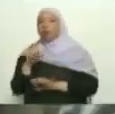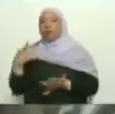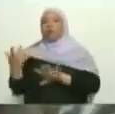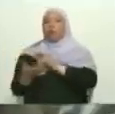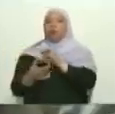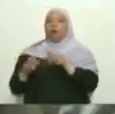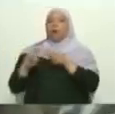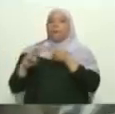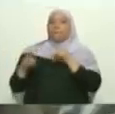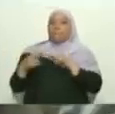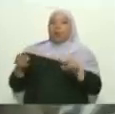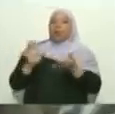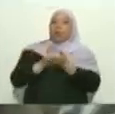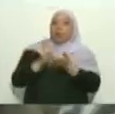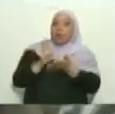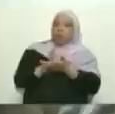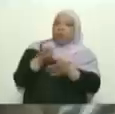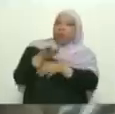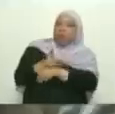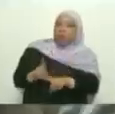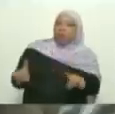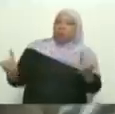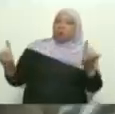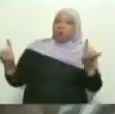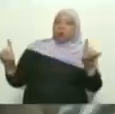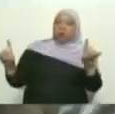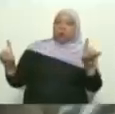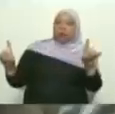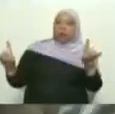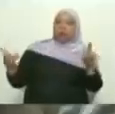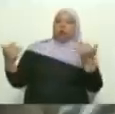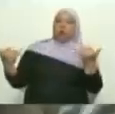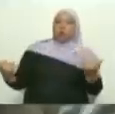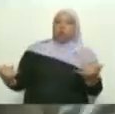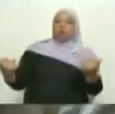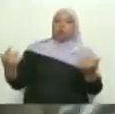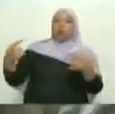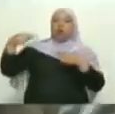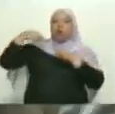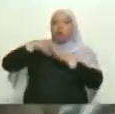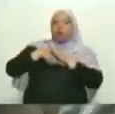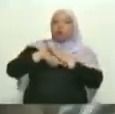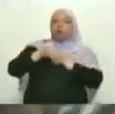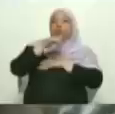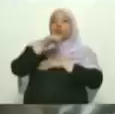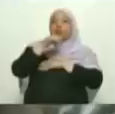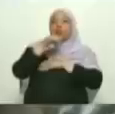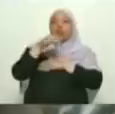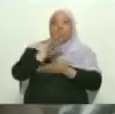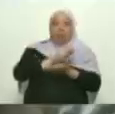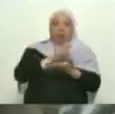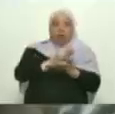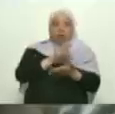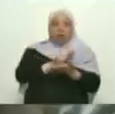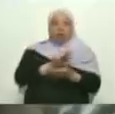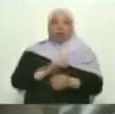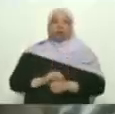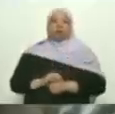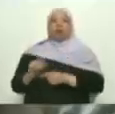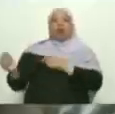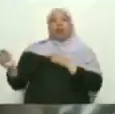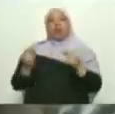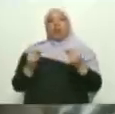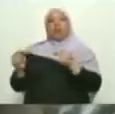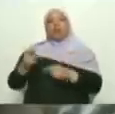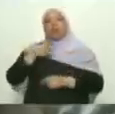democrática, de estabilidad. El país vivió momentos de prosperidad, de convivencia, de debate